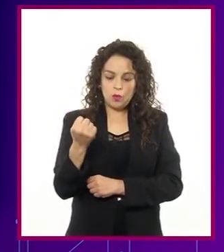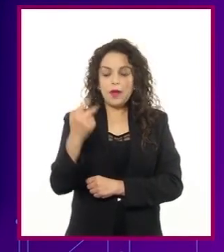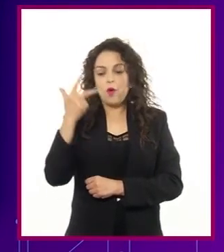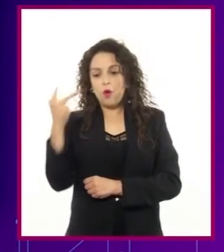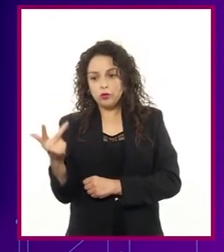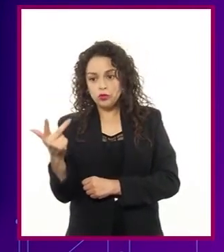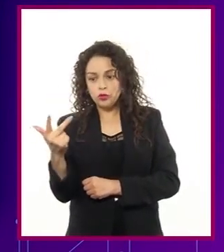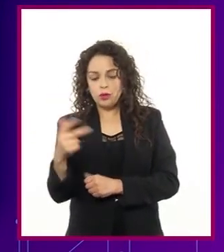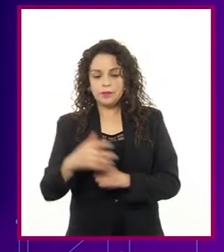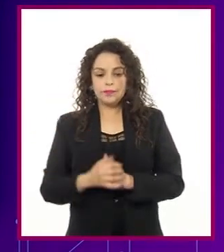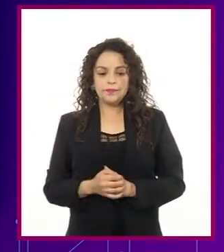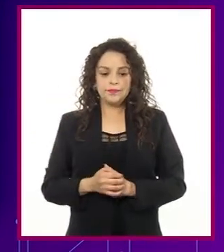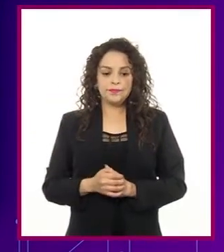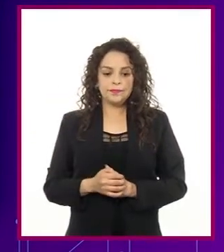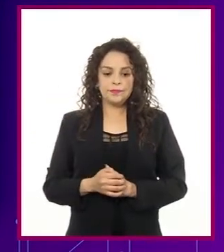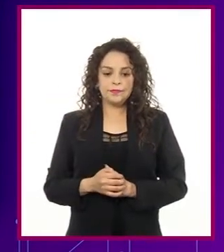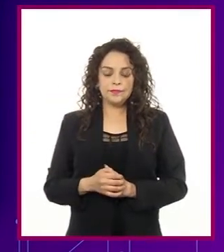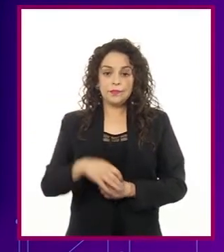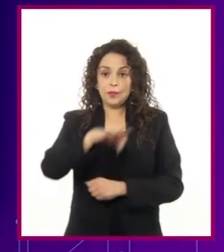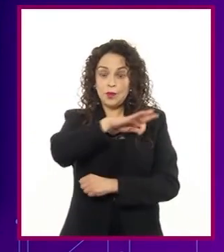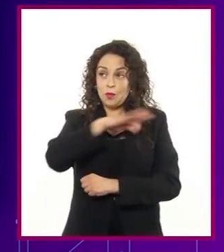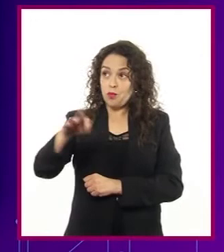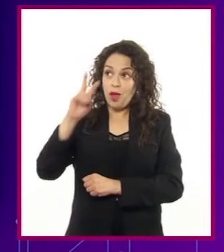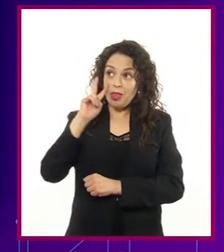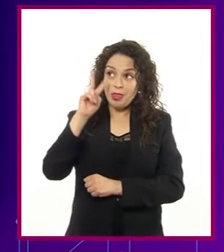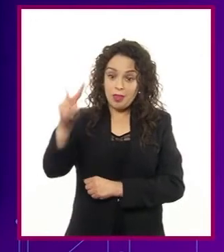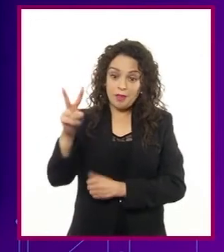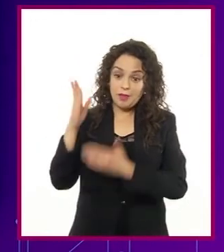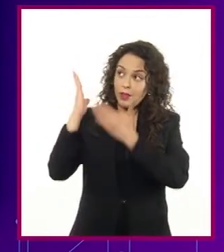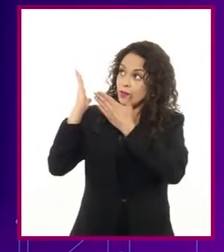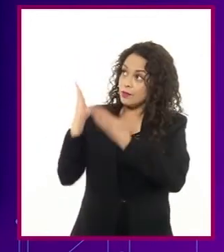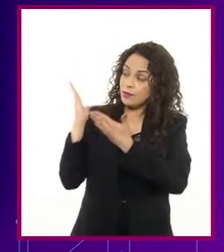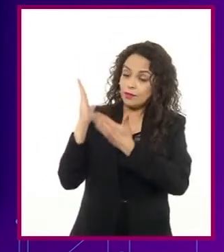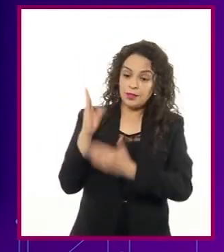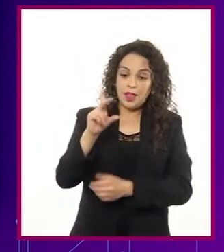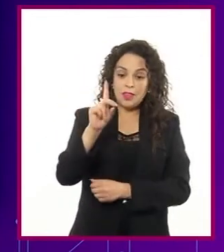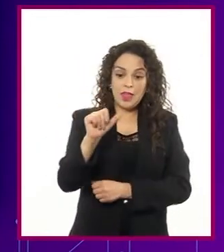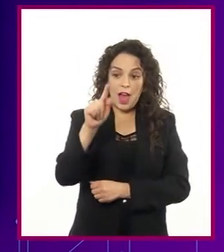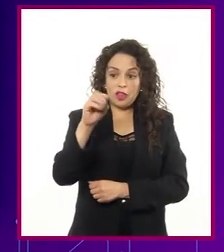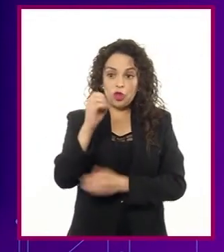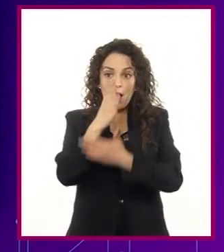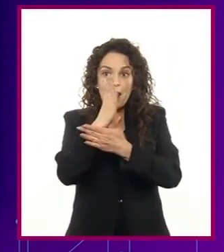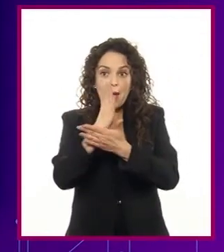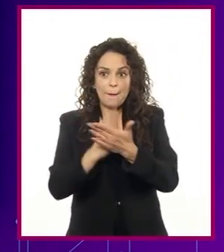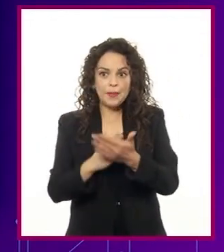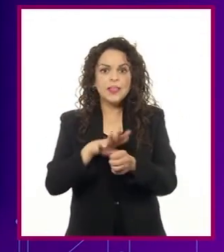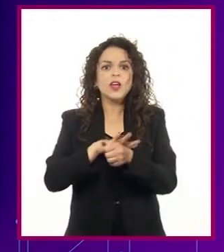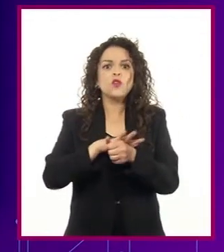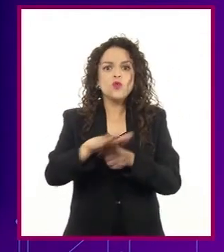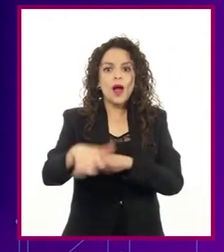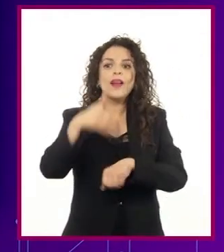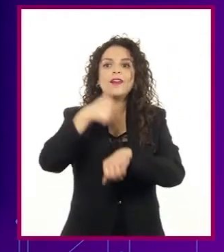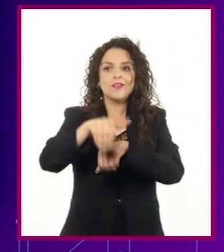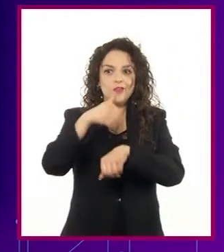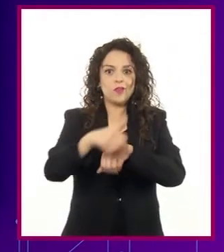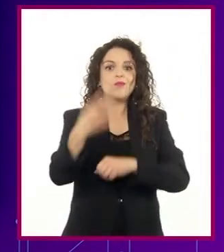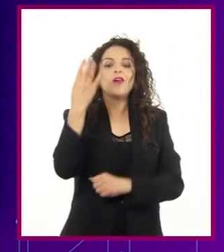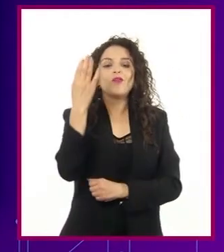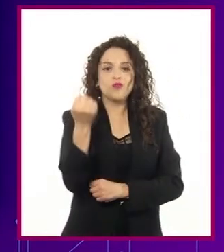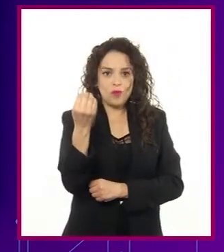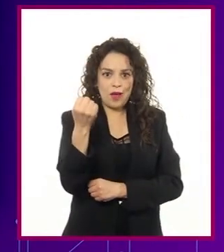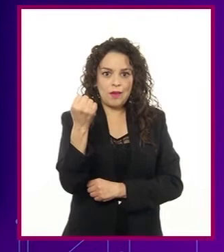8, donde se puede observar que el dato del centro es 9. Y para el bloque